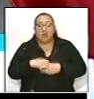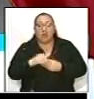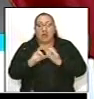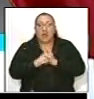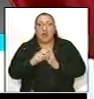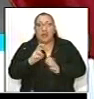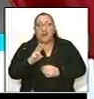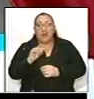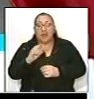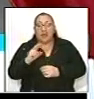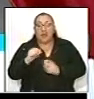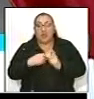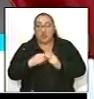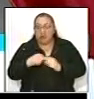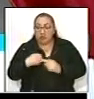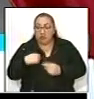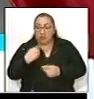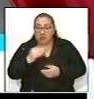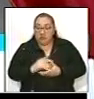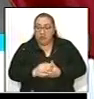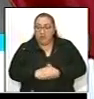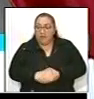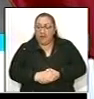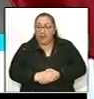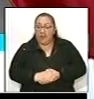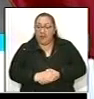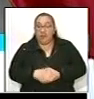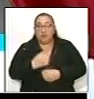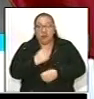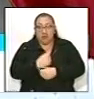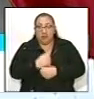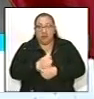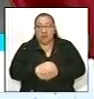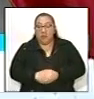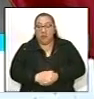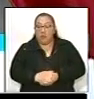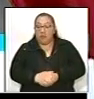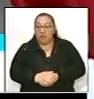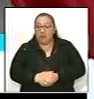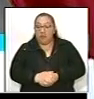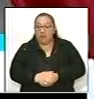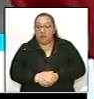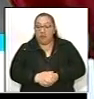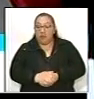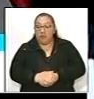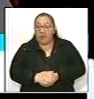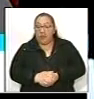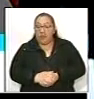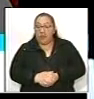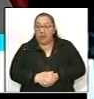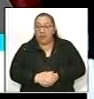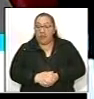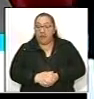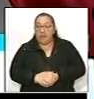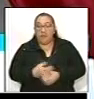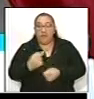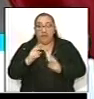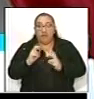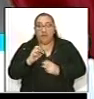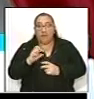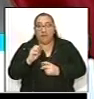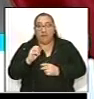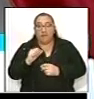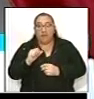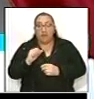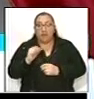nosotros vamos a trabajarlo, pero para el tema de posgrado